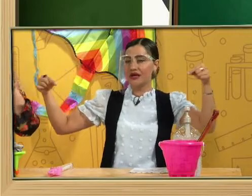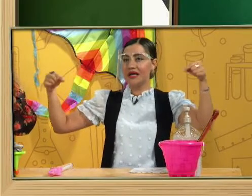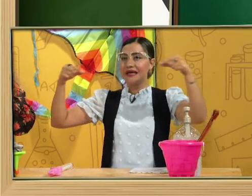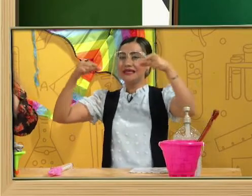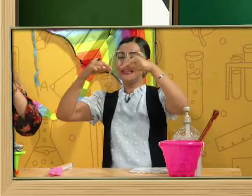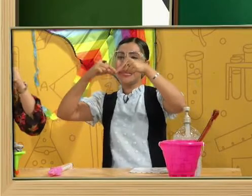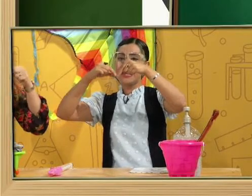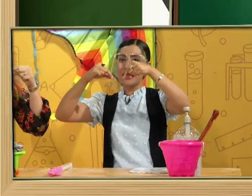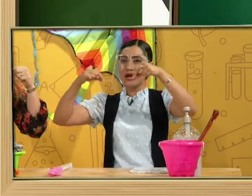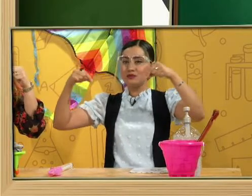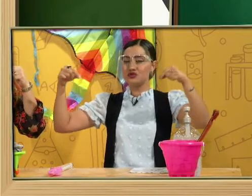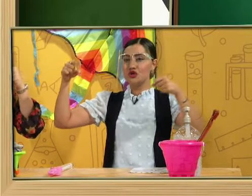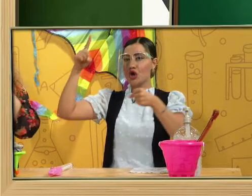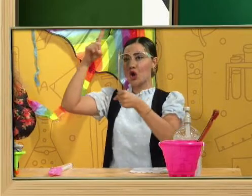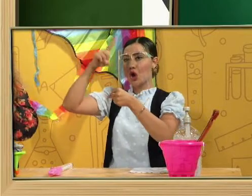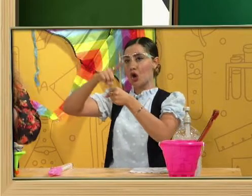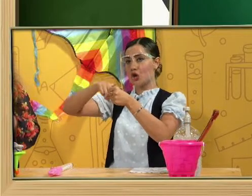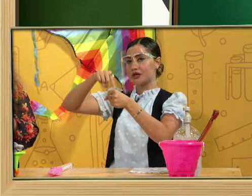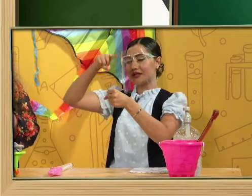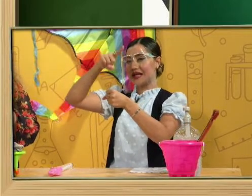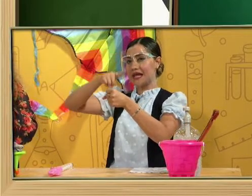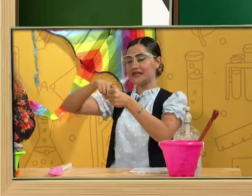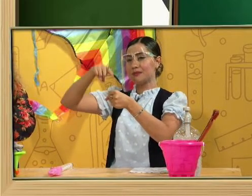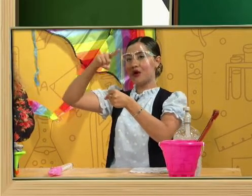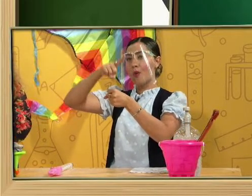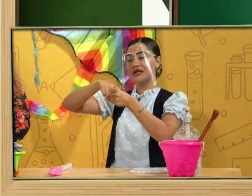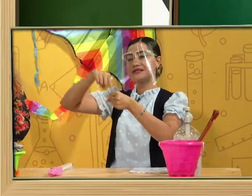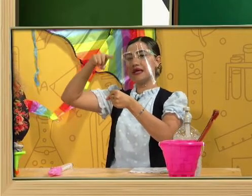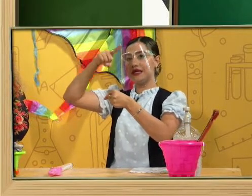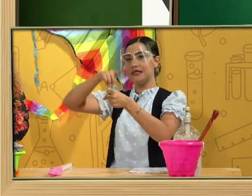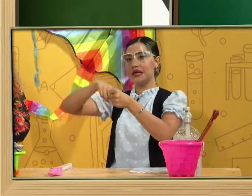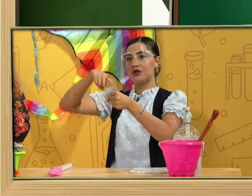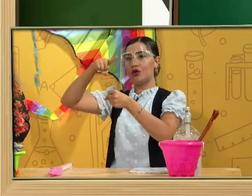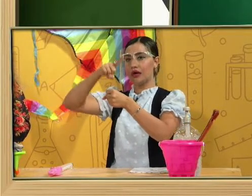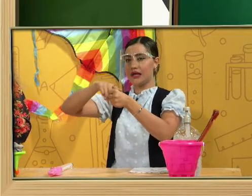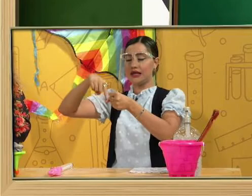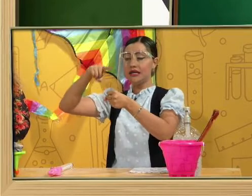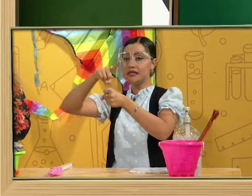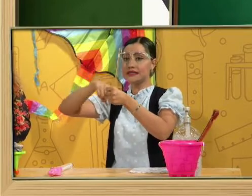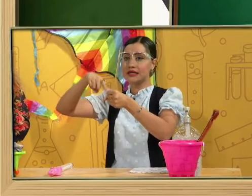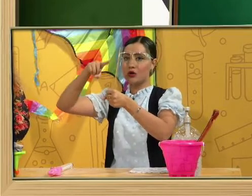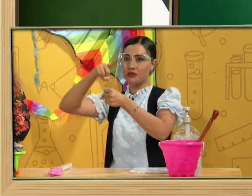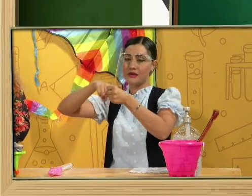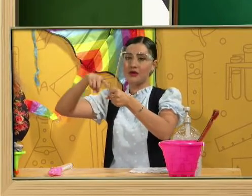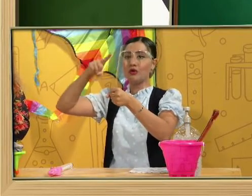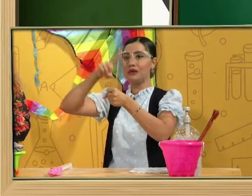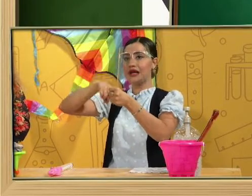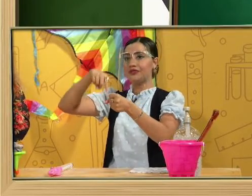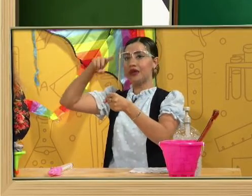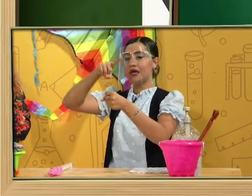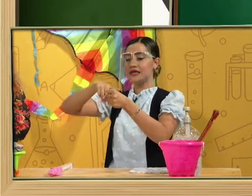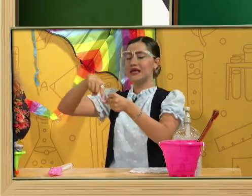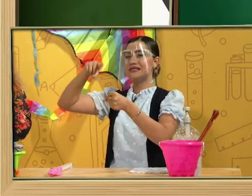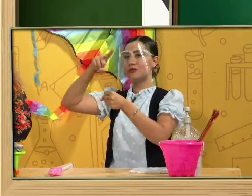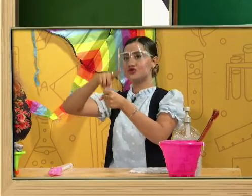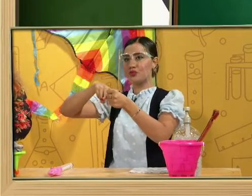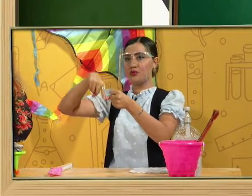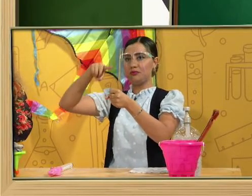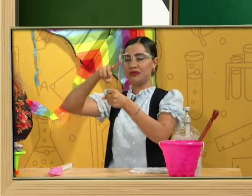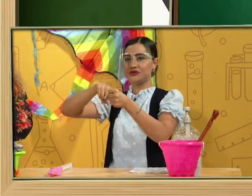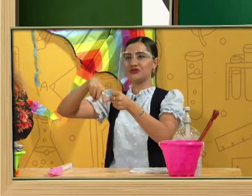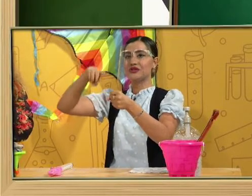listón, y agregamos color, que es mano base y dedo índice con mi mano dominante, y